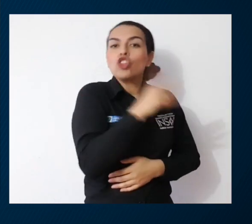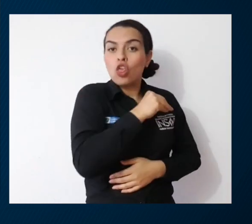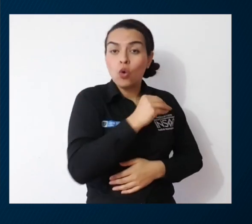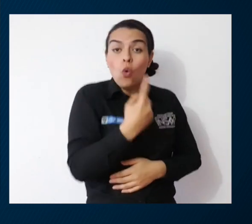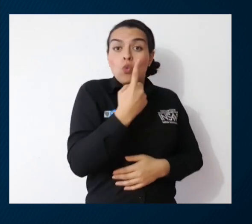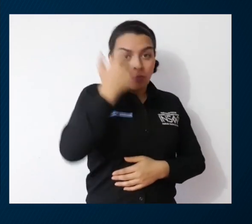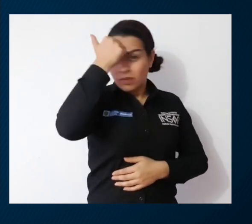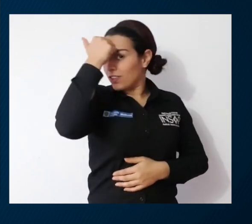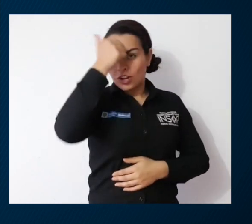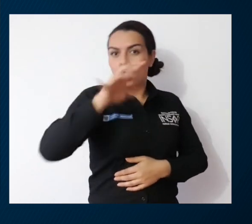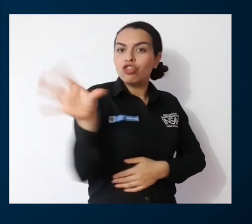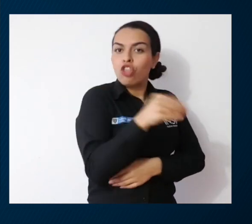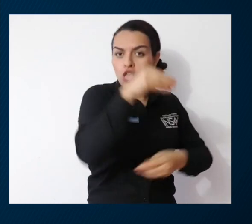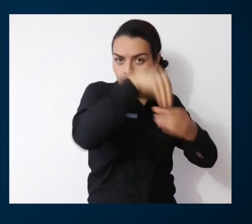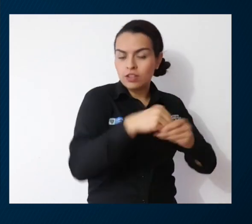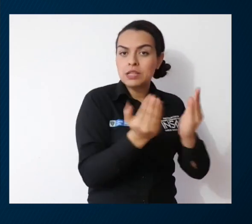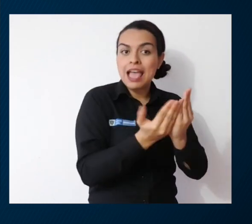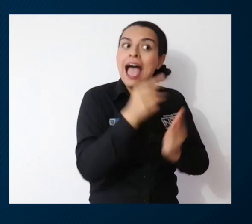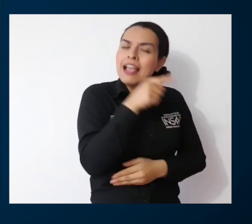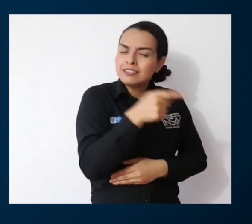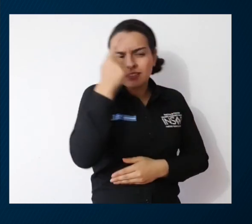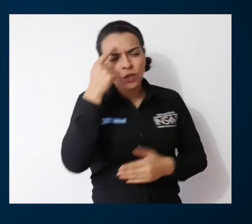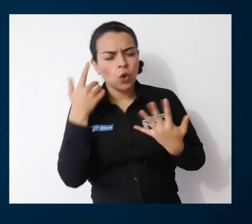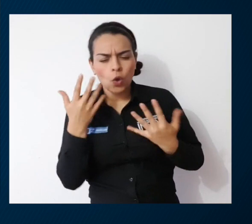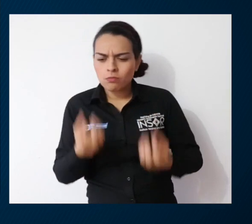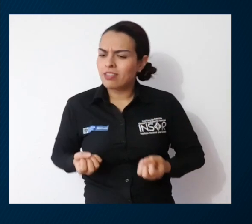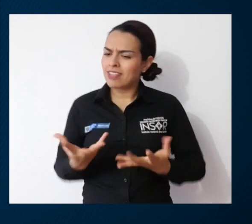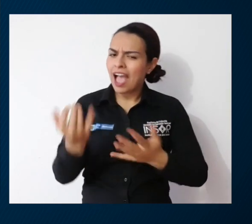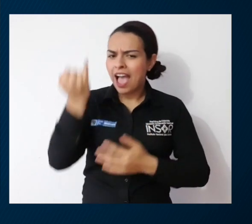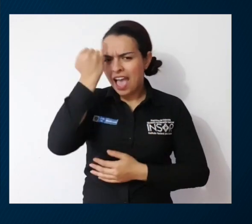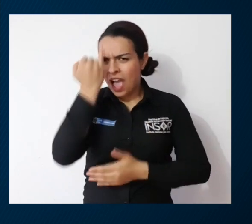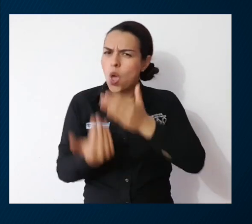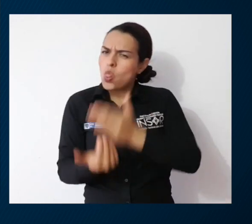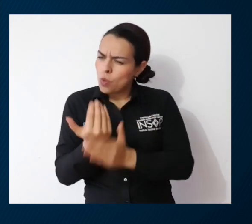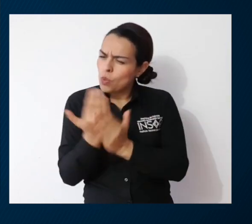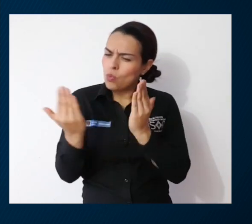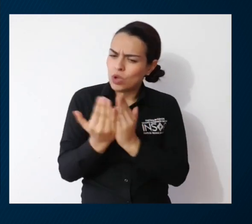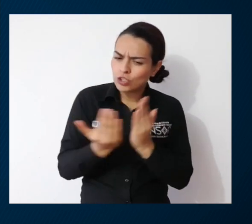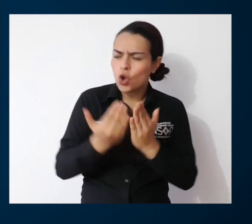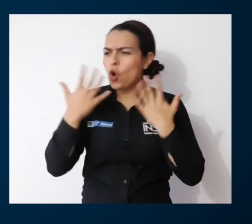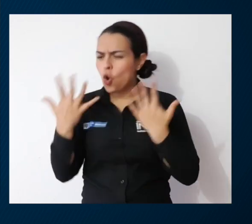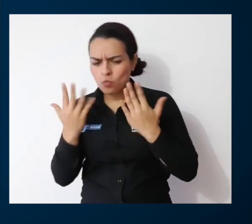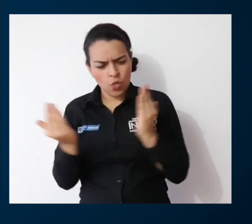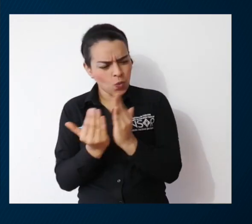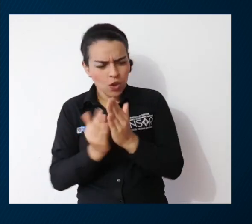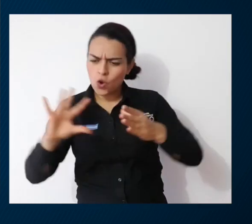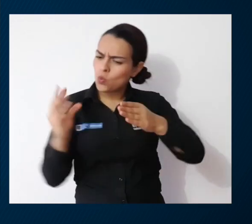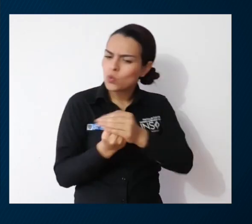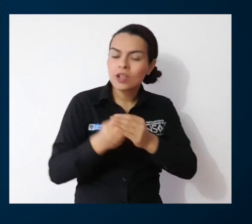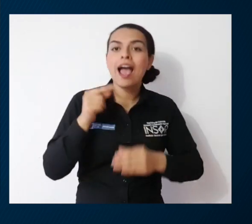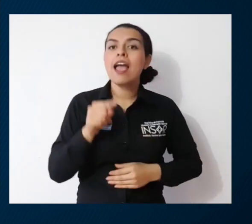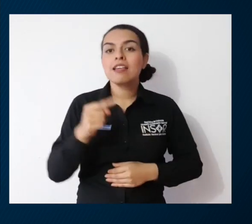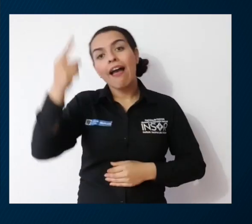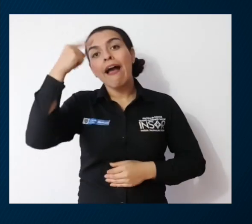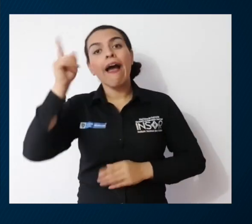maestros, que las soluciones para la innovación educativa y para la educación inclusiva se resuelven con